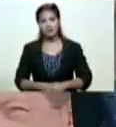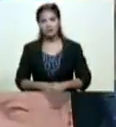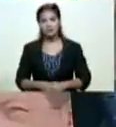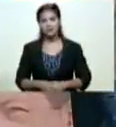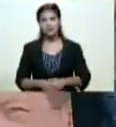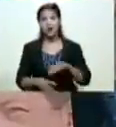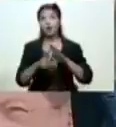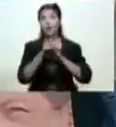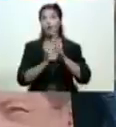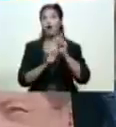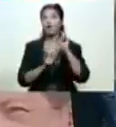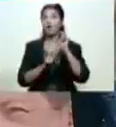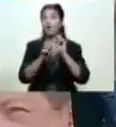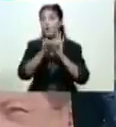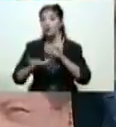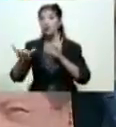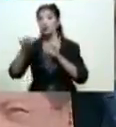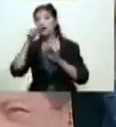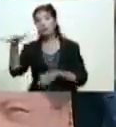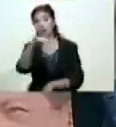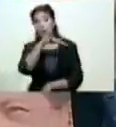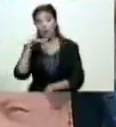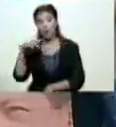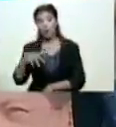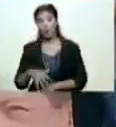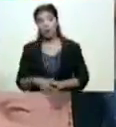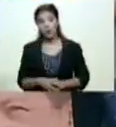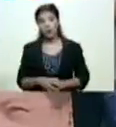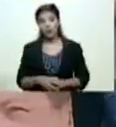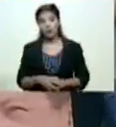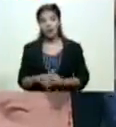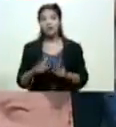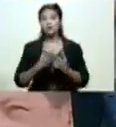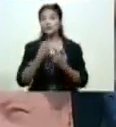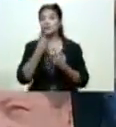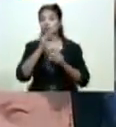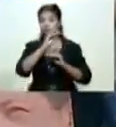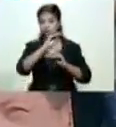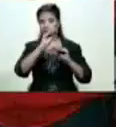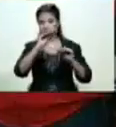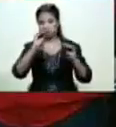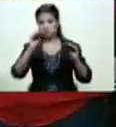con la constituyente y el pueblo. Por eso es que les digo,